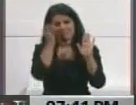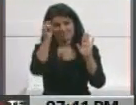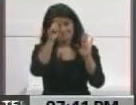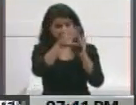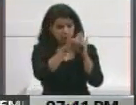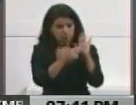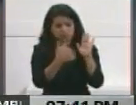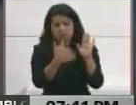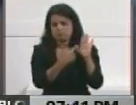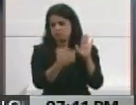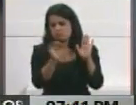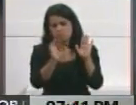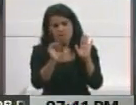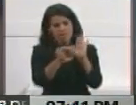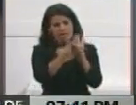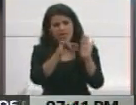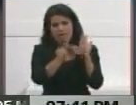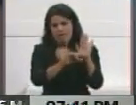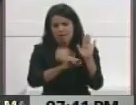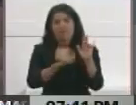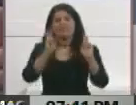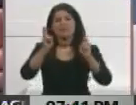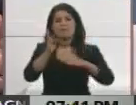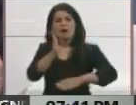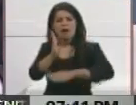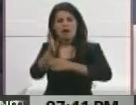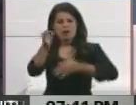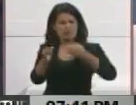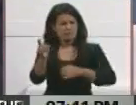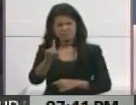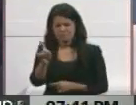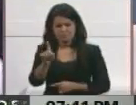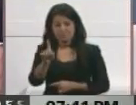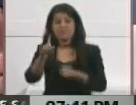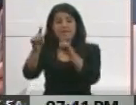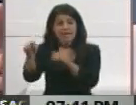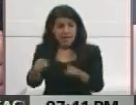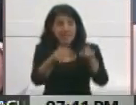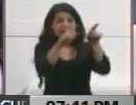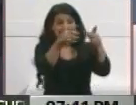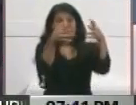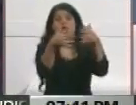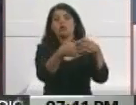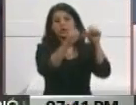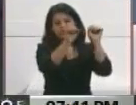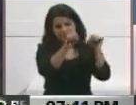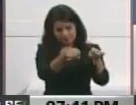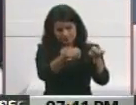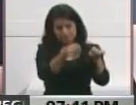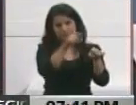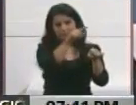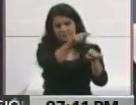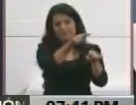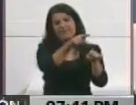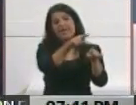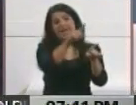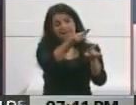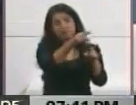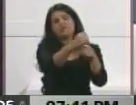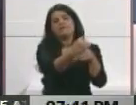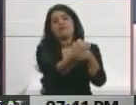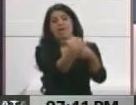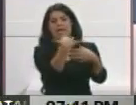ese modelo de juicio que tiene su origen en el sistema norteamericano ciertamente influyó en el pensamiento